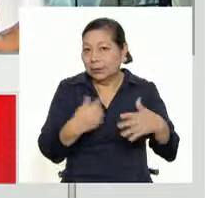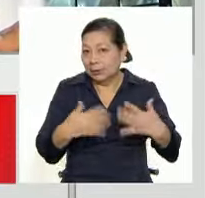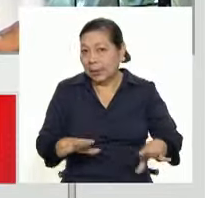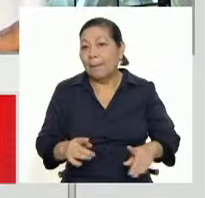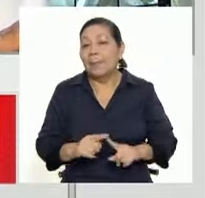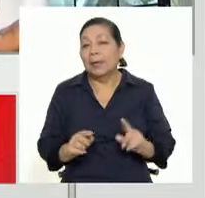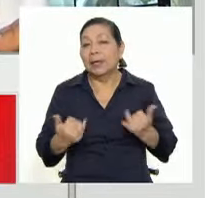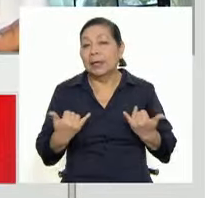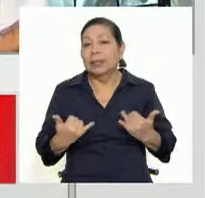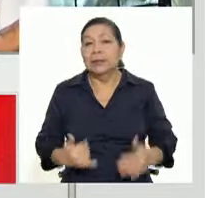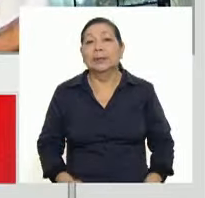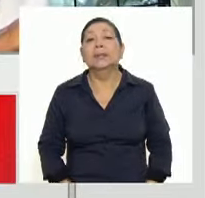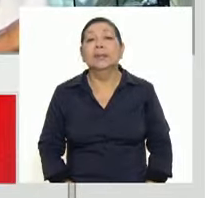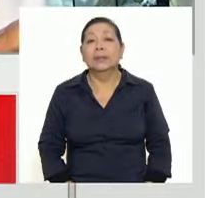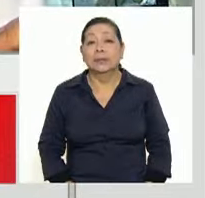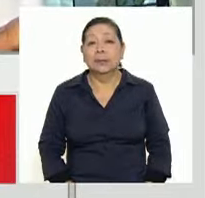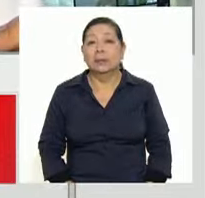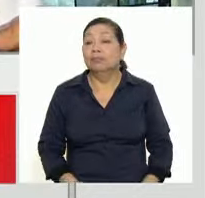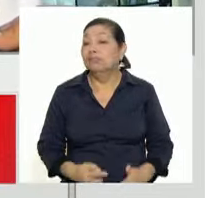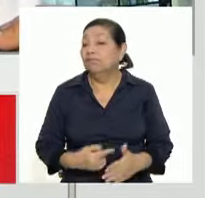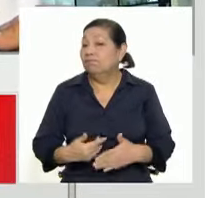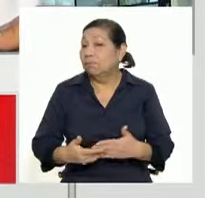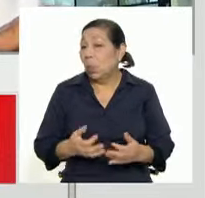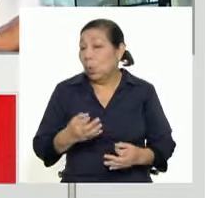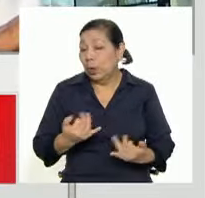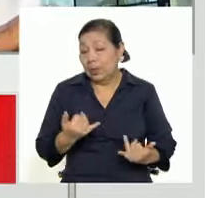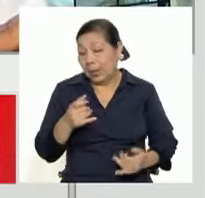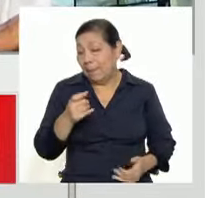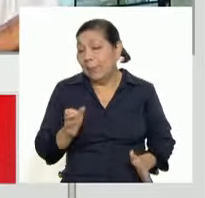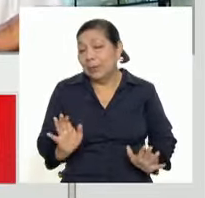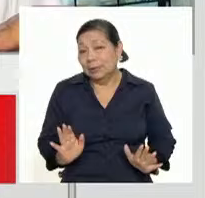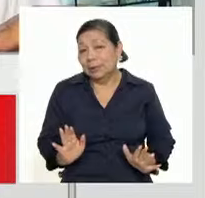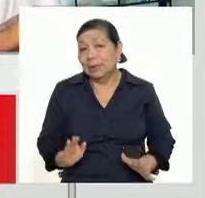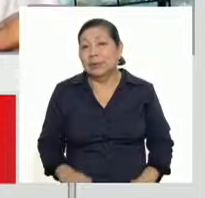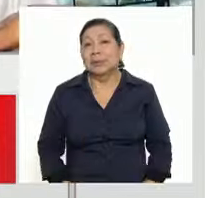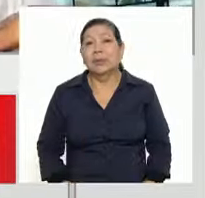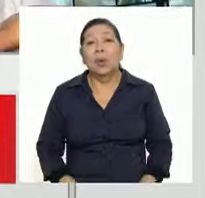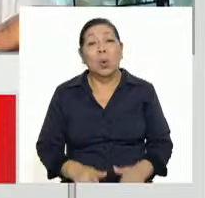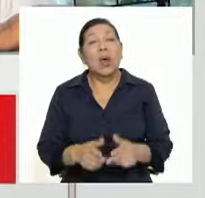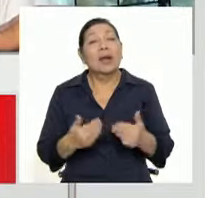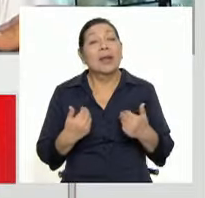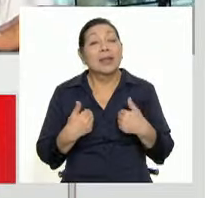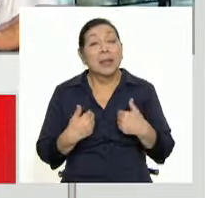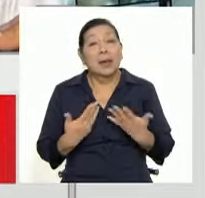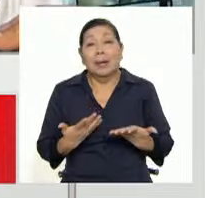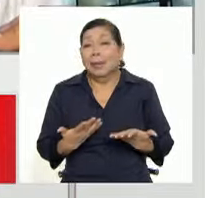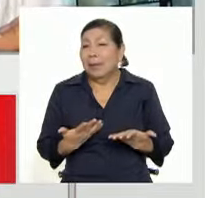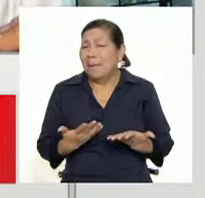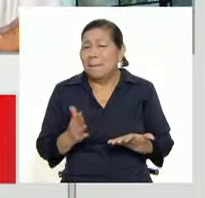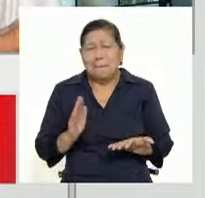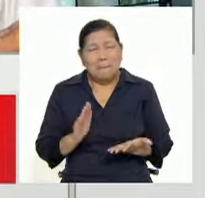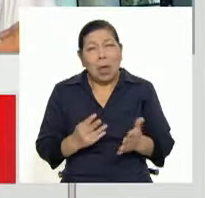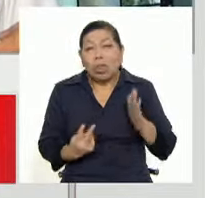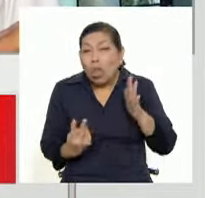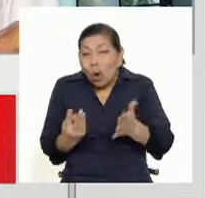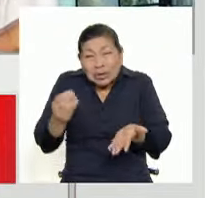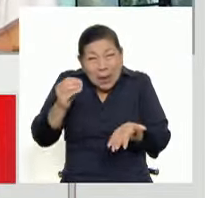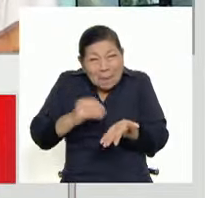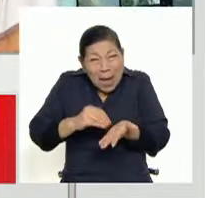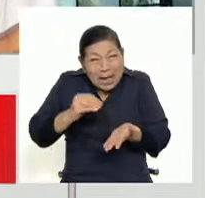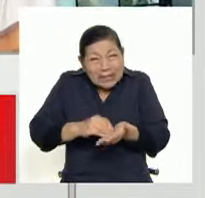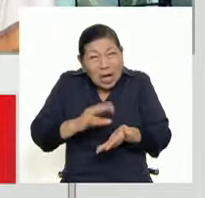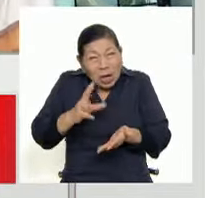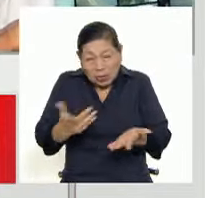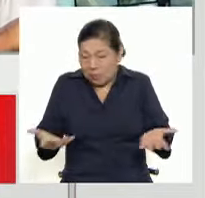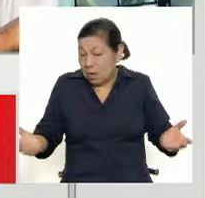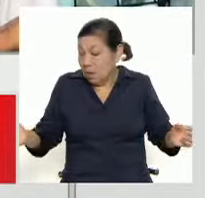Público para que en este caso ya pues decidan la situación jurídica de esta persona y llegue, como digo, al lugar que corresponde, porque está siendo tanto, 12 veces,